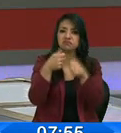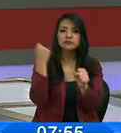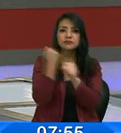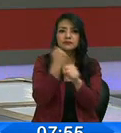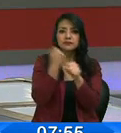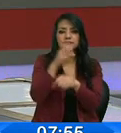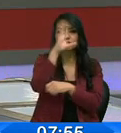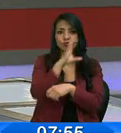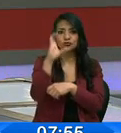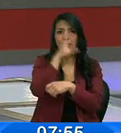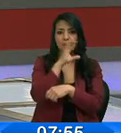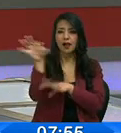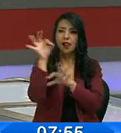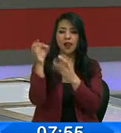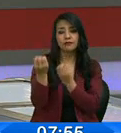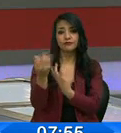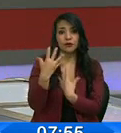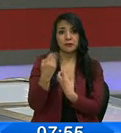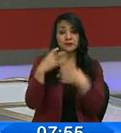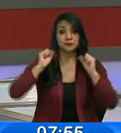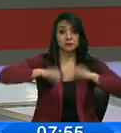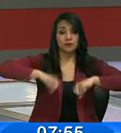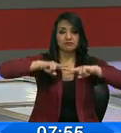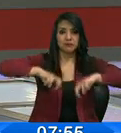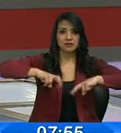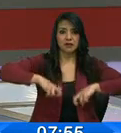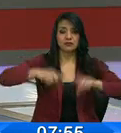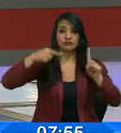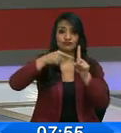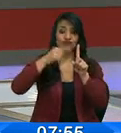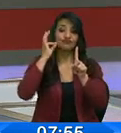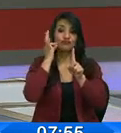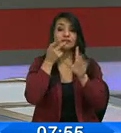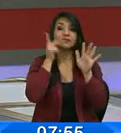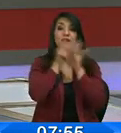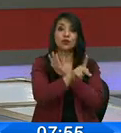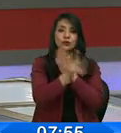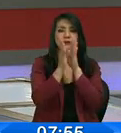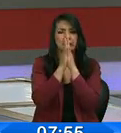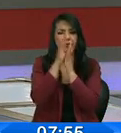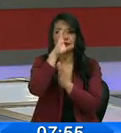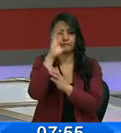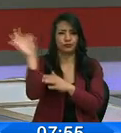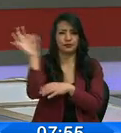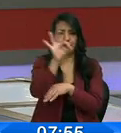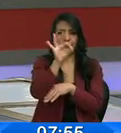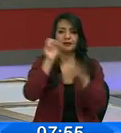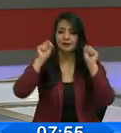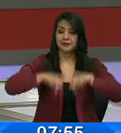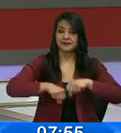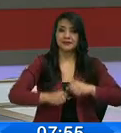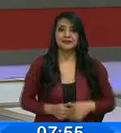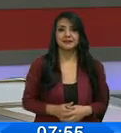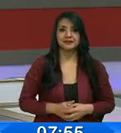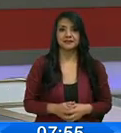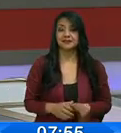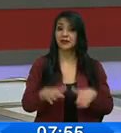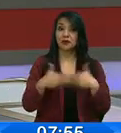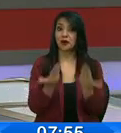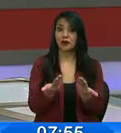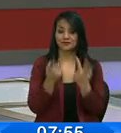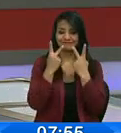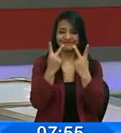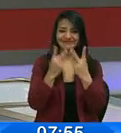búsqueda y recolección de información y a una denuncia de una de las integrantes que puso en la policía especializada. ¿Cómo se dio este